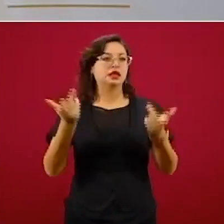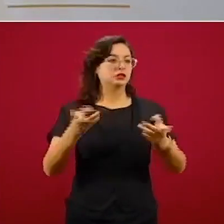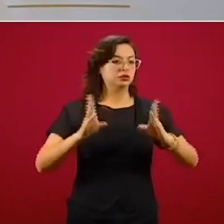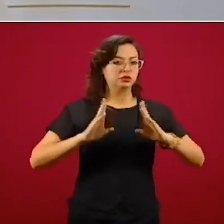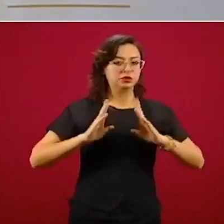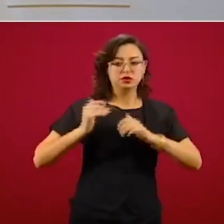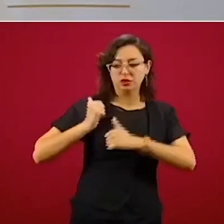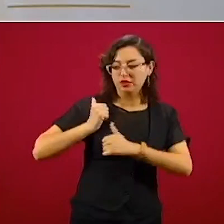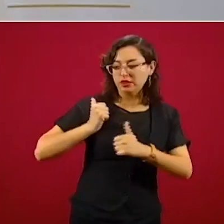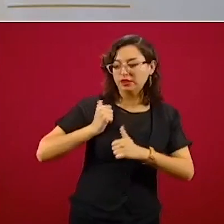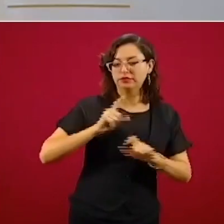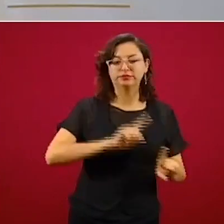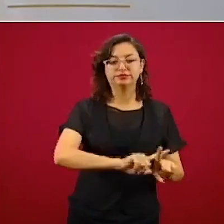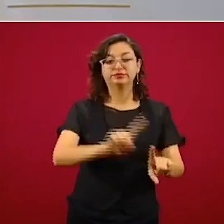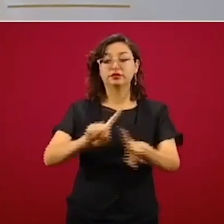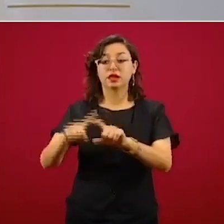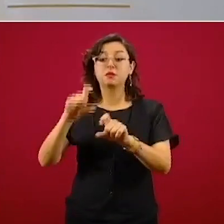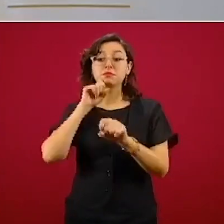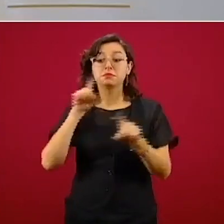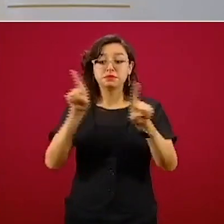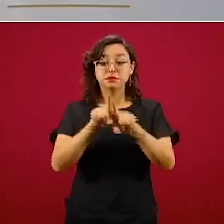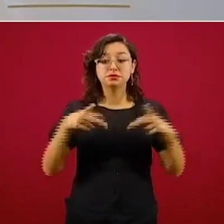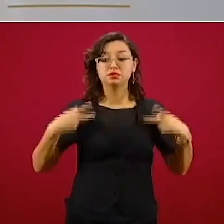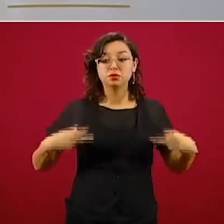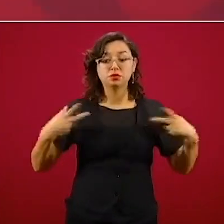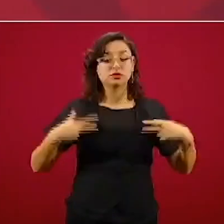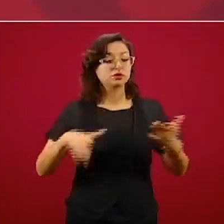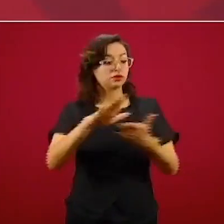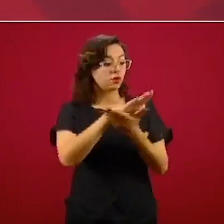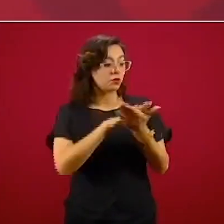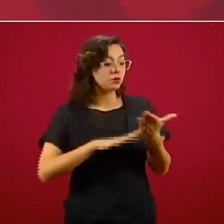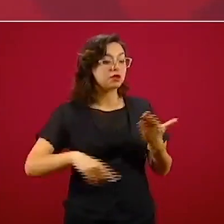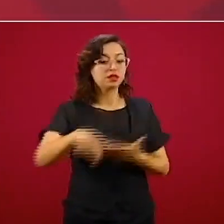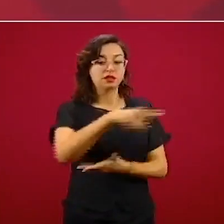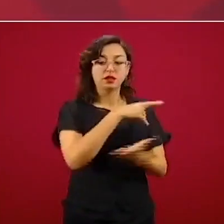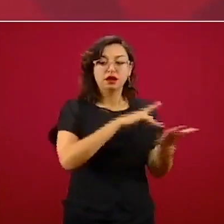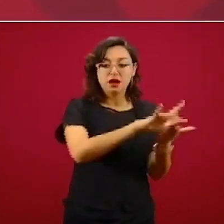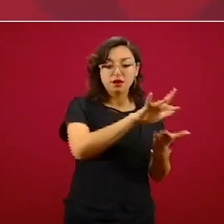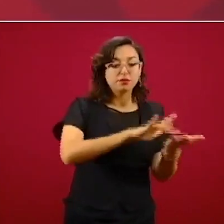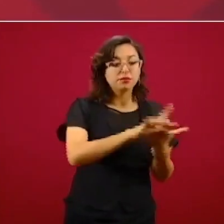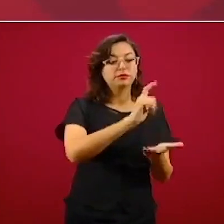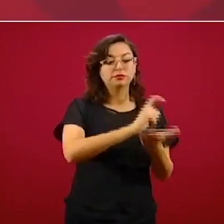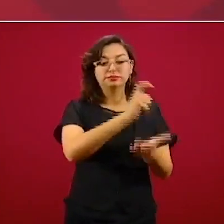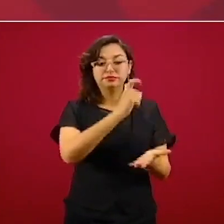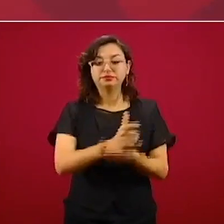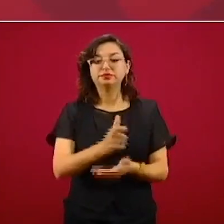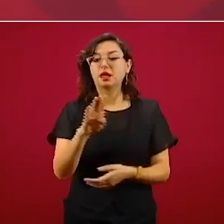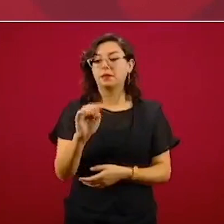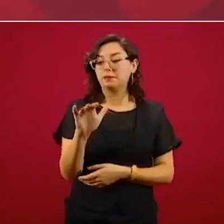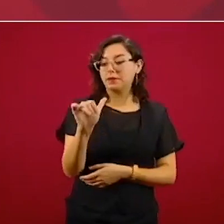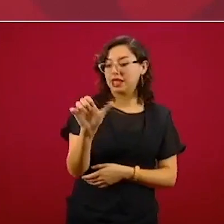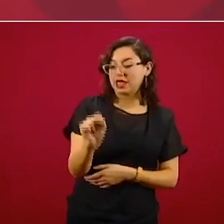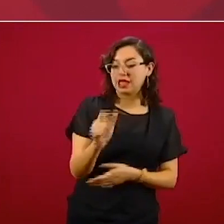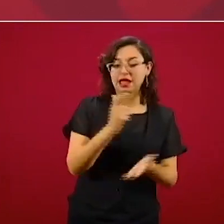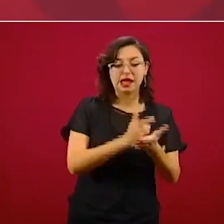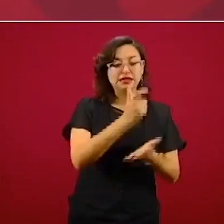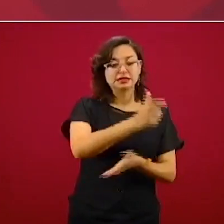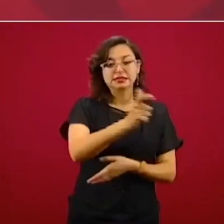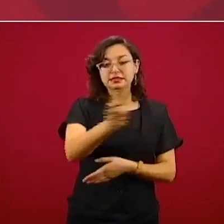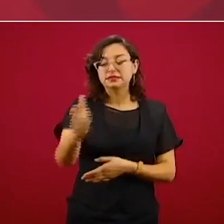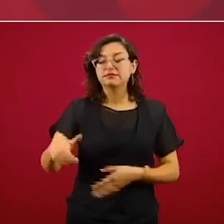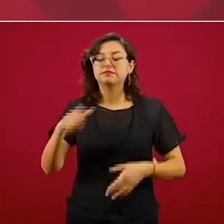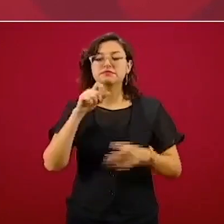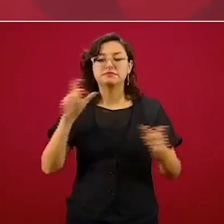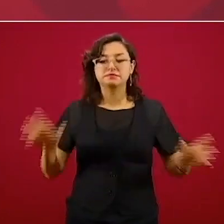la gente humilde reciba sus apoyos, que haya becas y se impulse